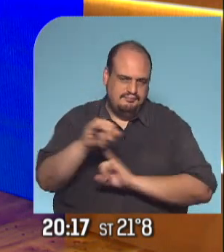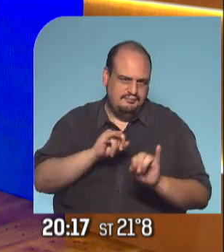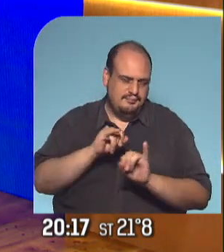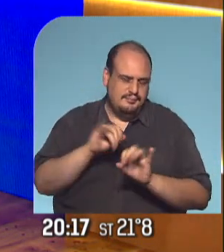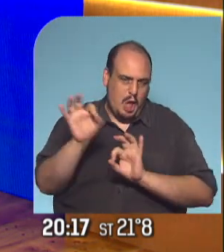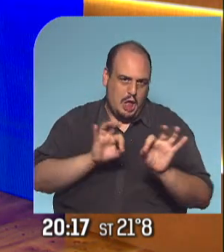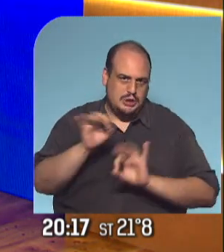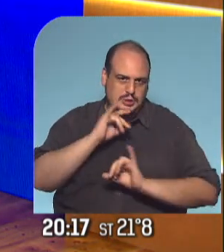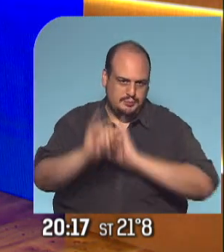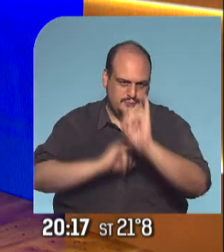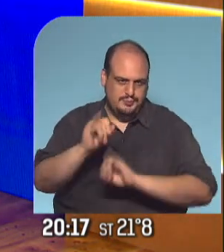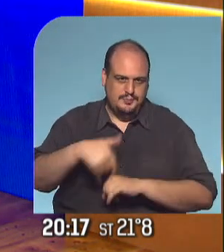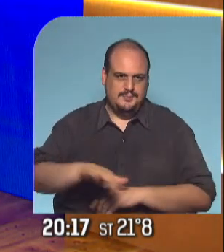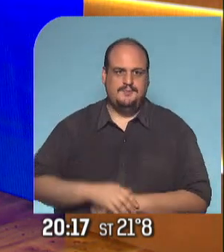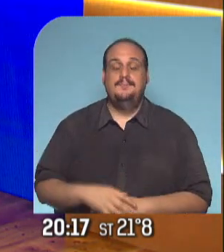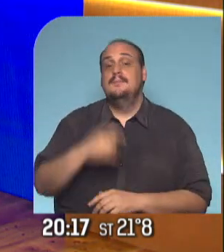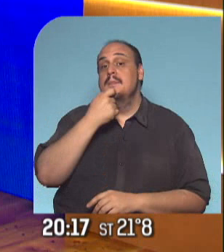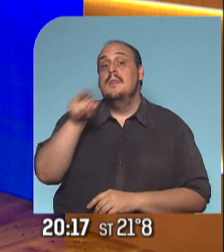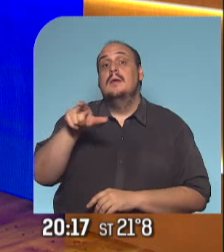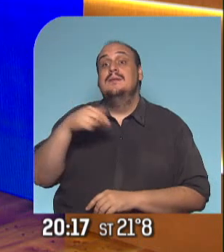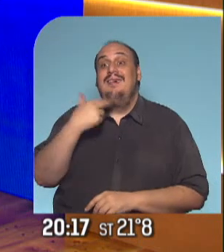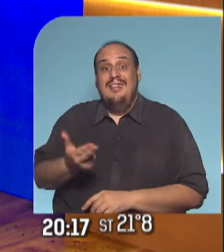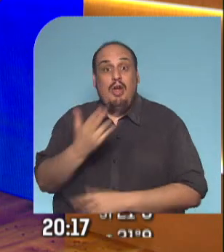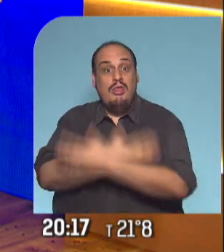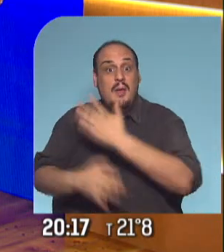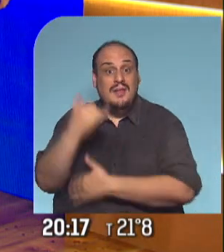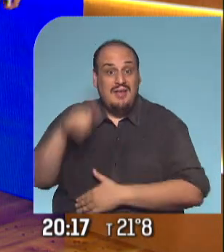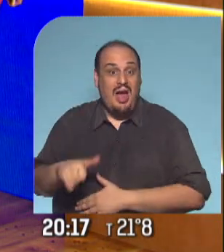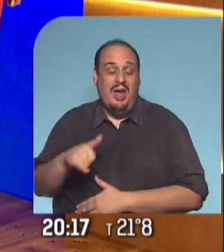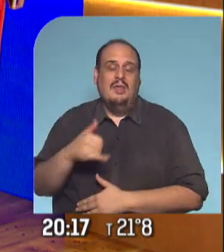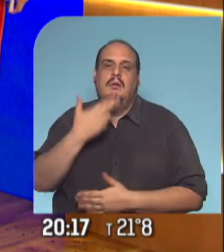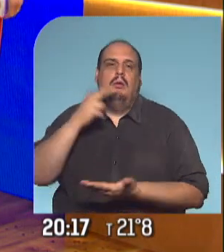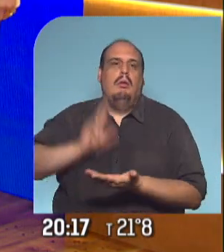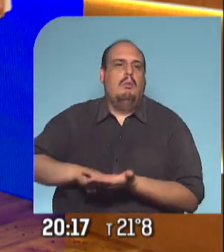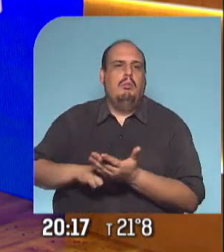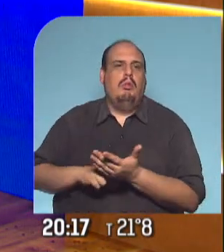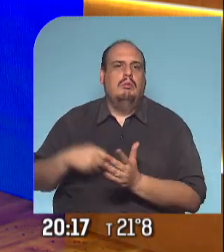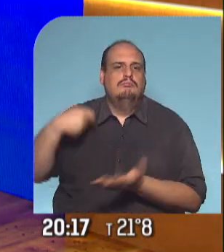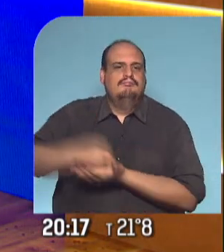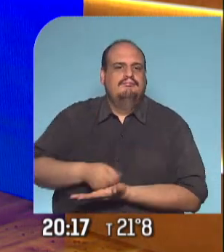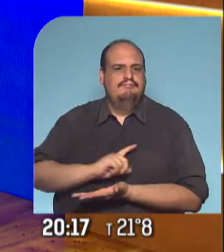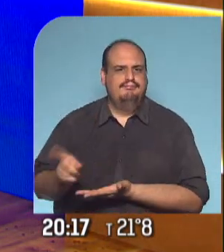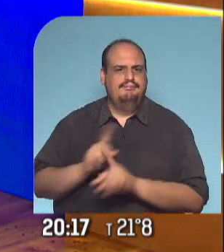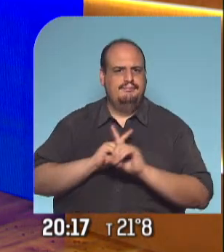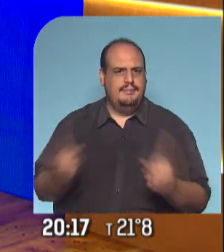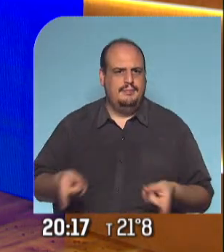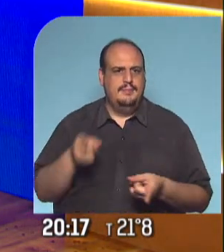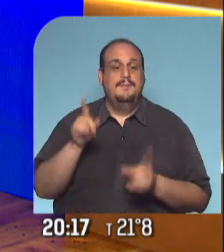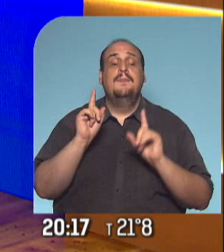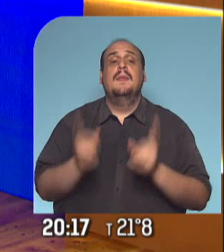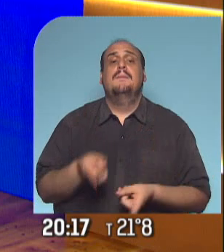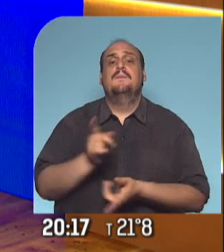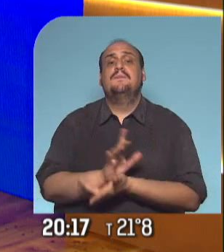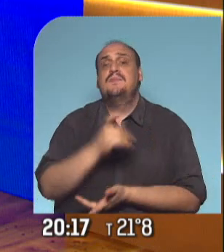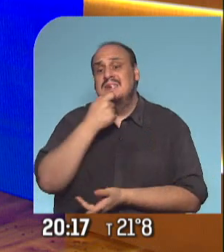proyecto. Va a duplicar la deducción por hijo con discapacidad. Otro de los detalles que también tiene este texto que fue aprobado en diputados es que habrá un reintegro